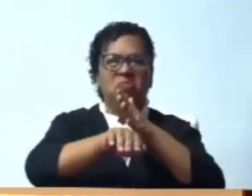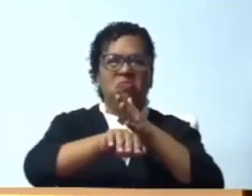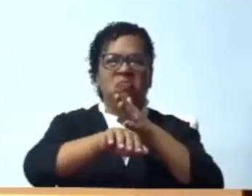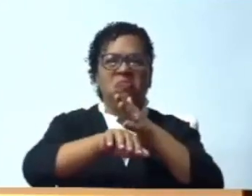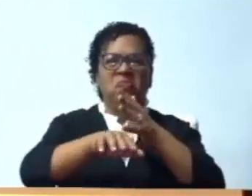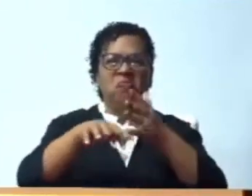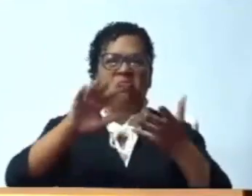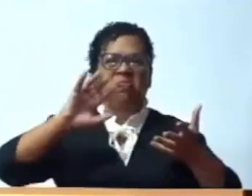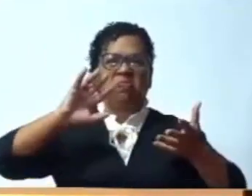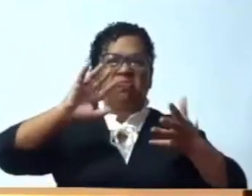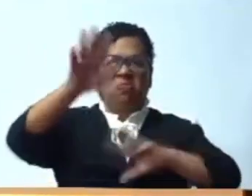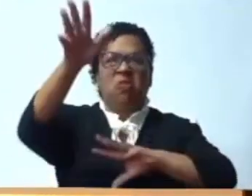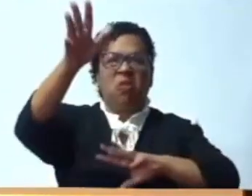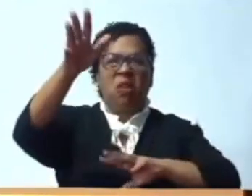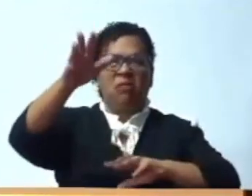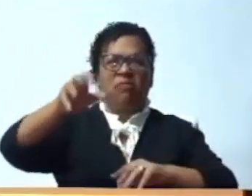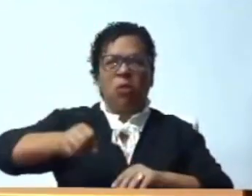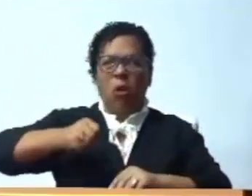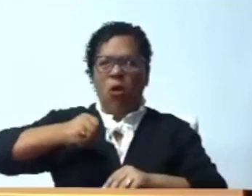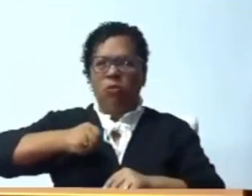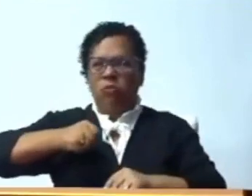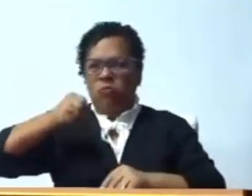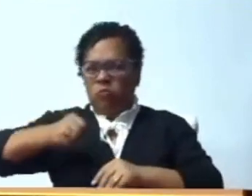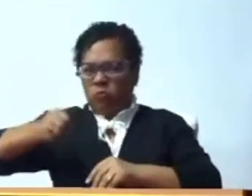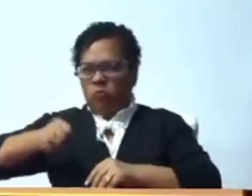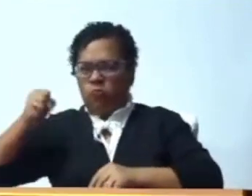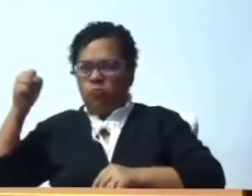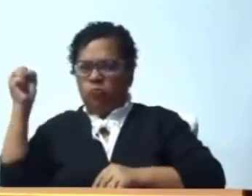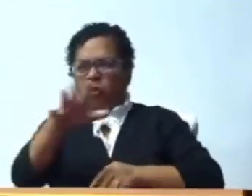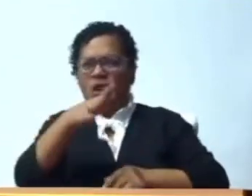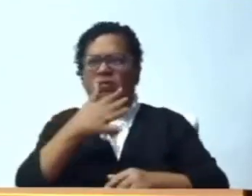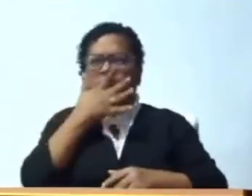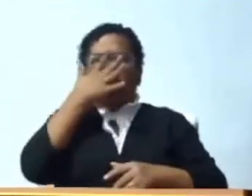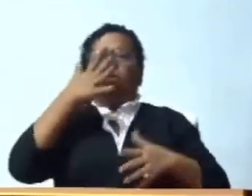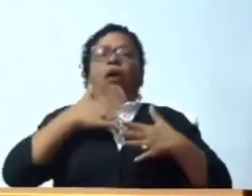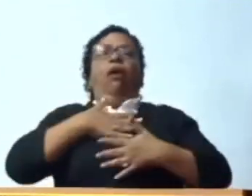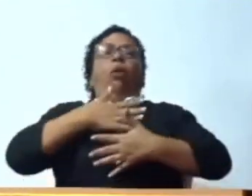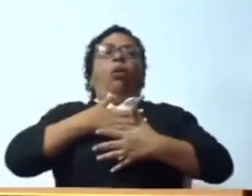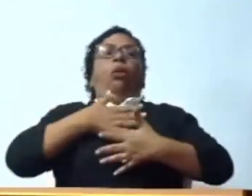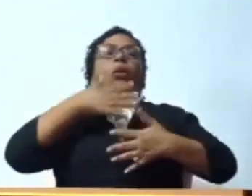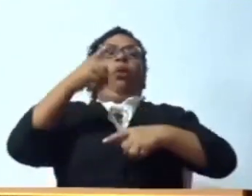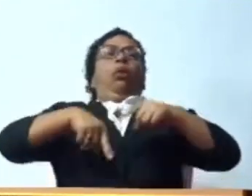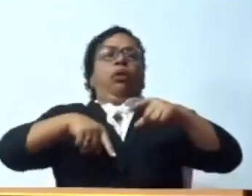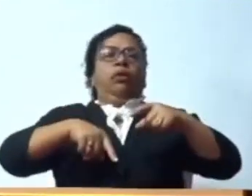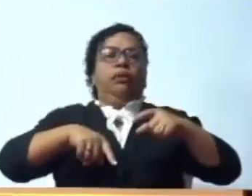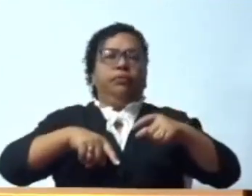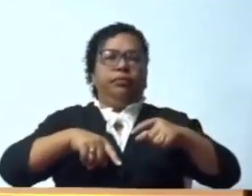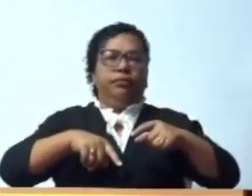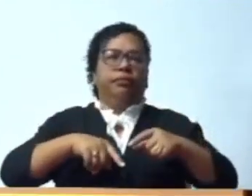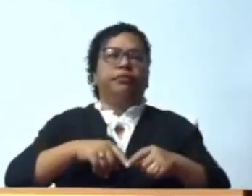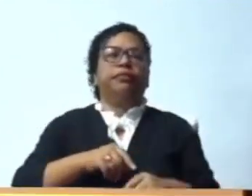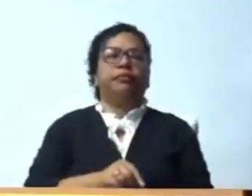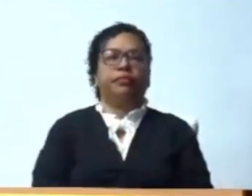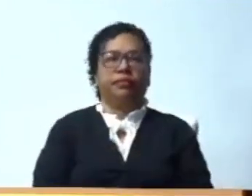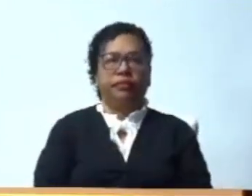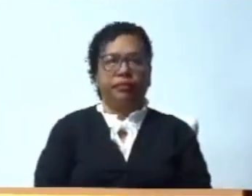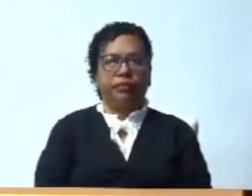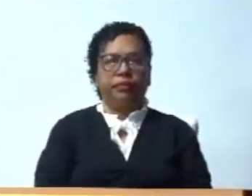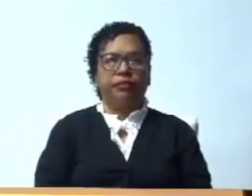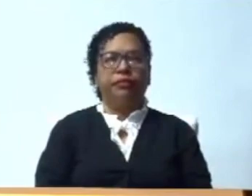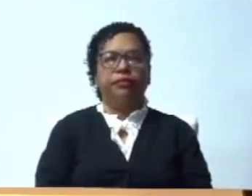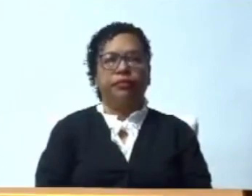ante cientos de personas que se encontraban en ese lugar incluyendo personas con problemas de salud